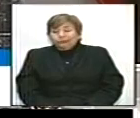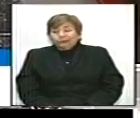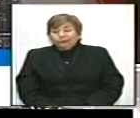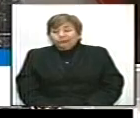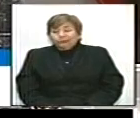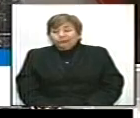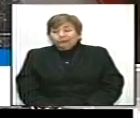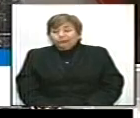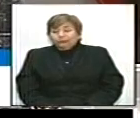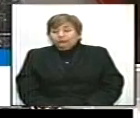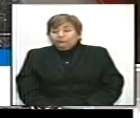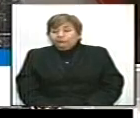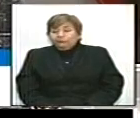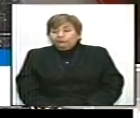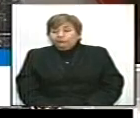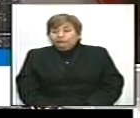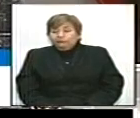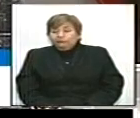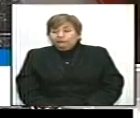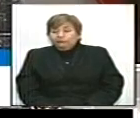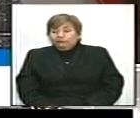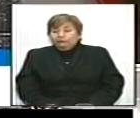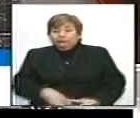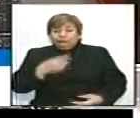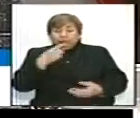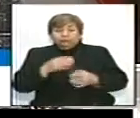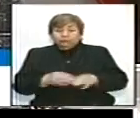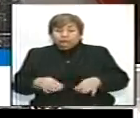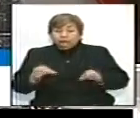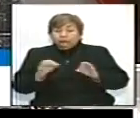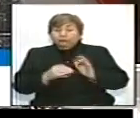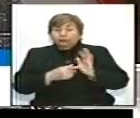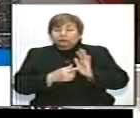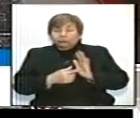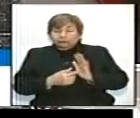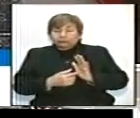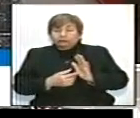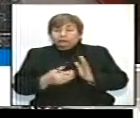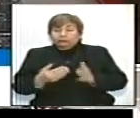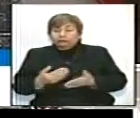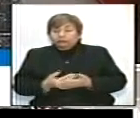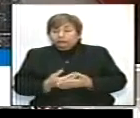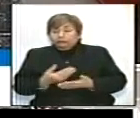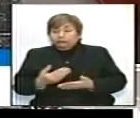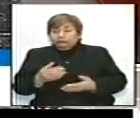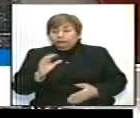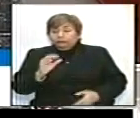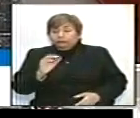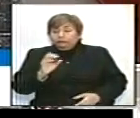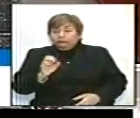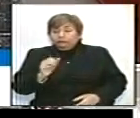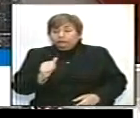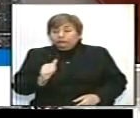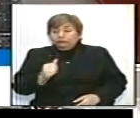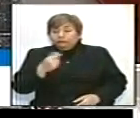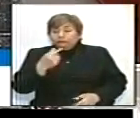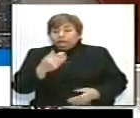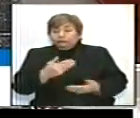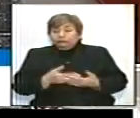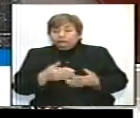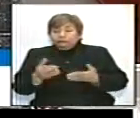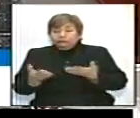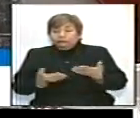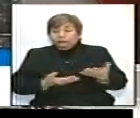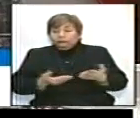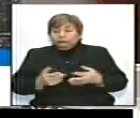Bueno, en tanto se pone la presentación, creo que es importante mencionar que el modelo de servicio educativo COAR es un modelo de servicio